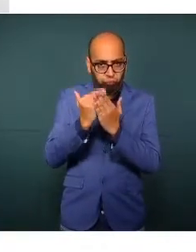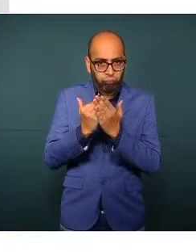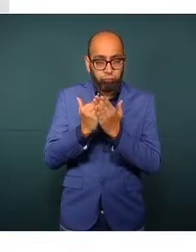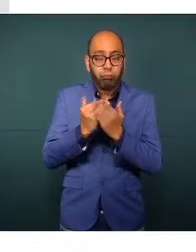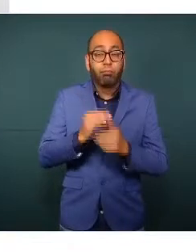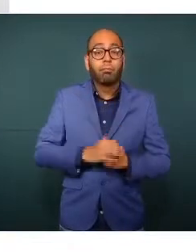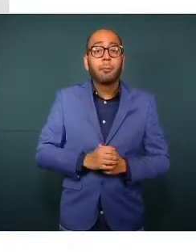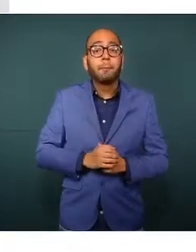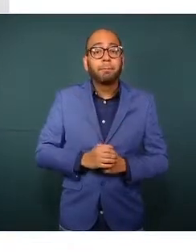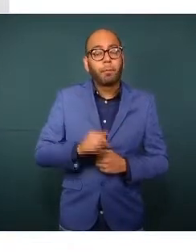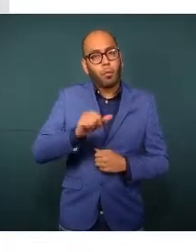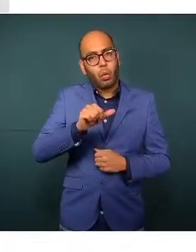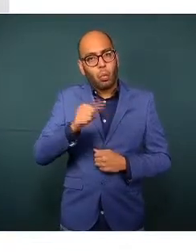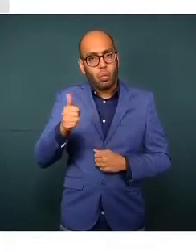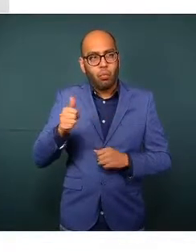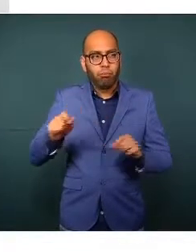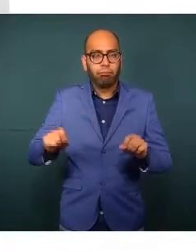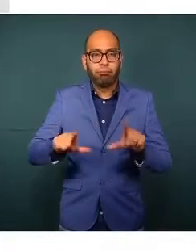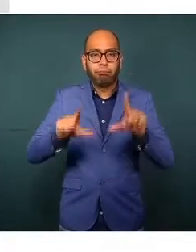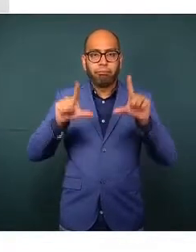Vamos